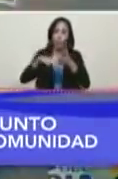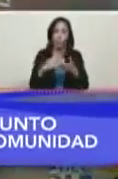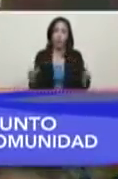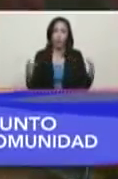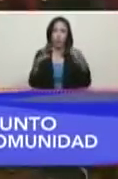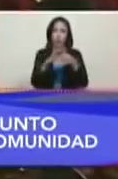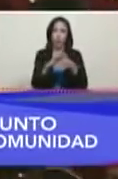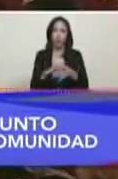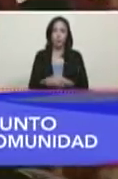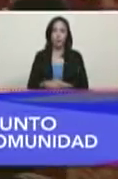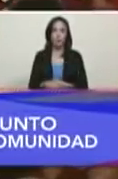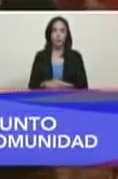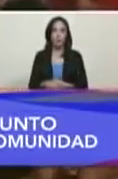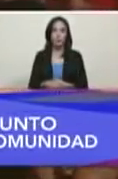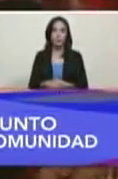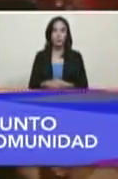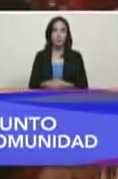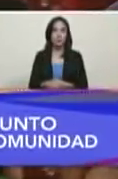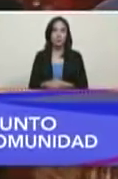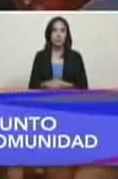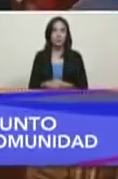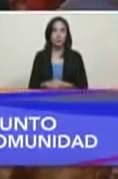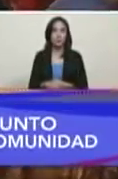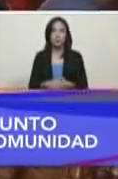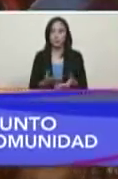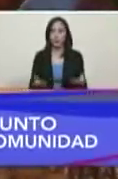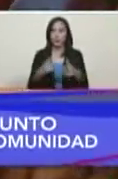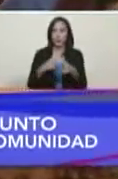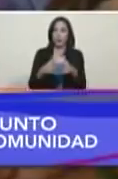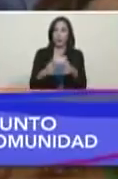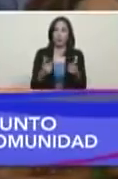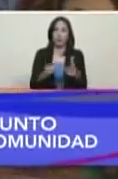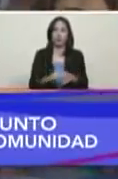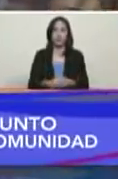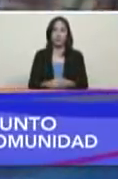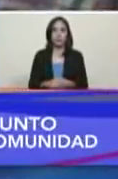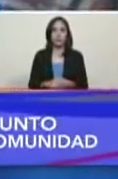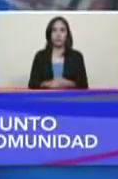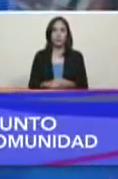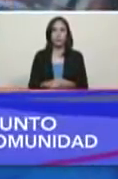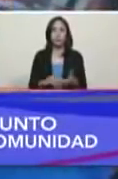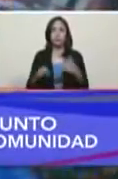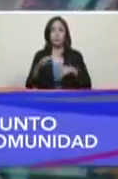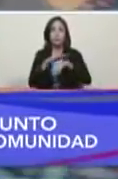Las Morochas, porque entonces, ministro de Vivienda